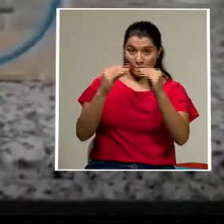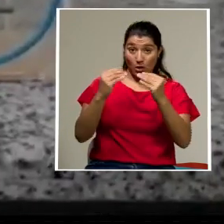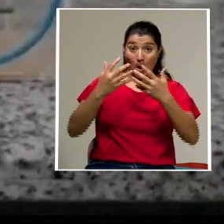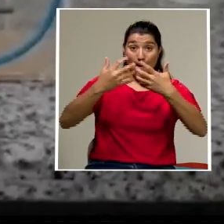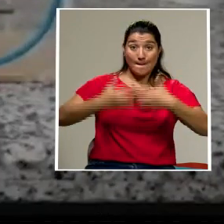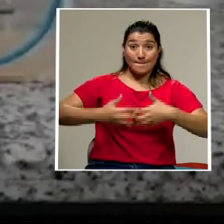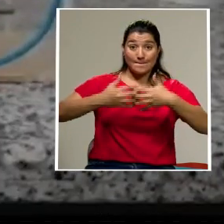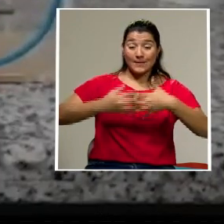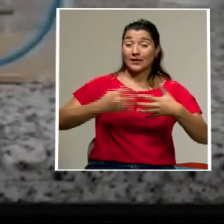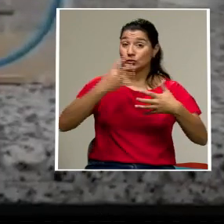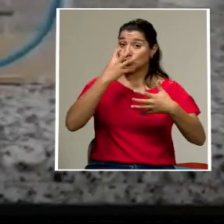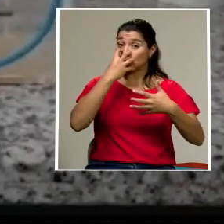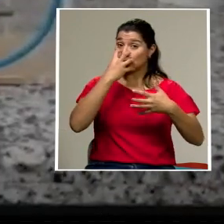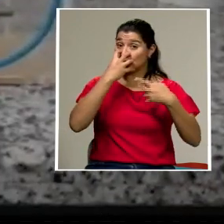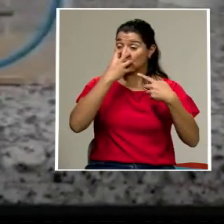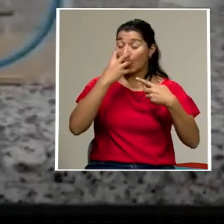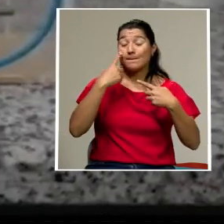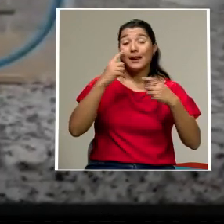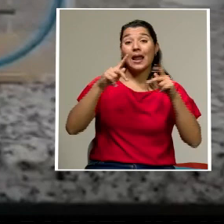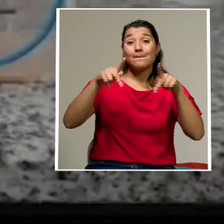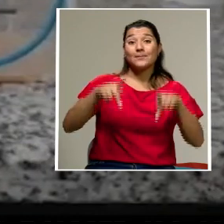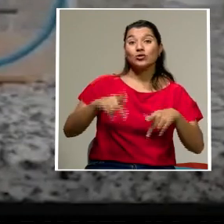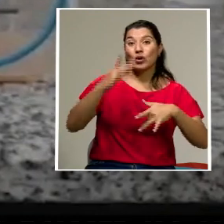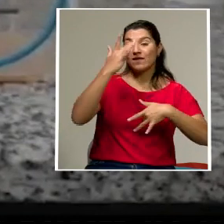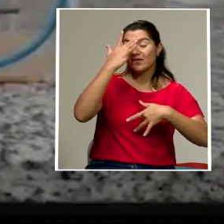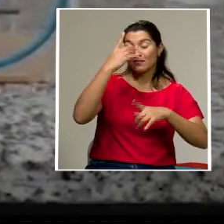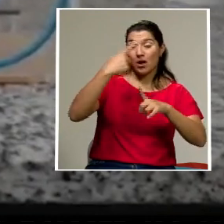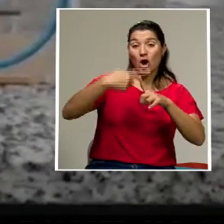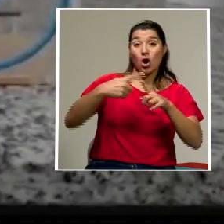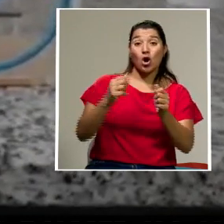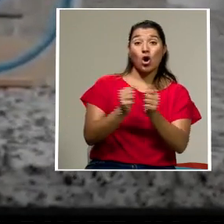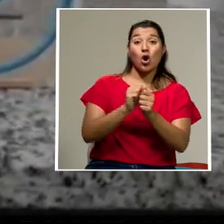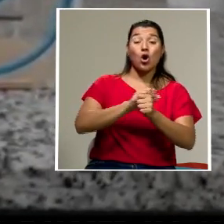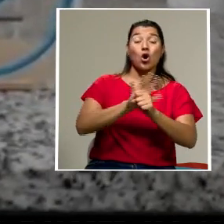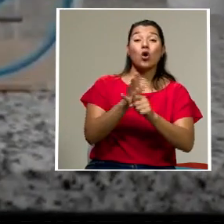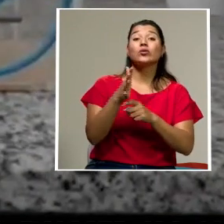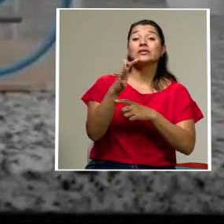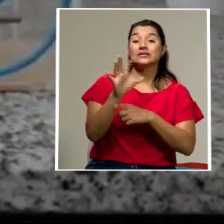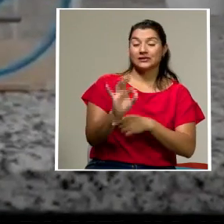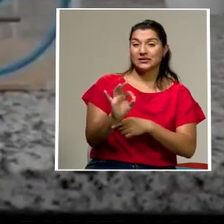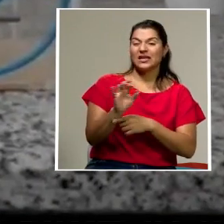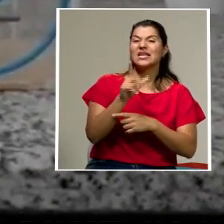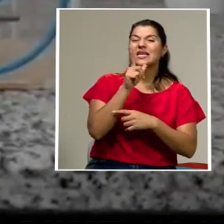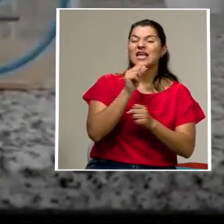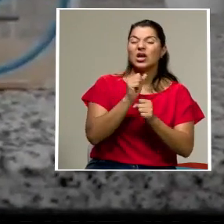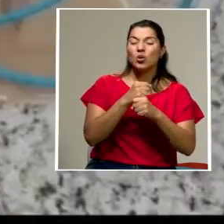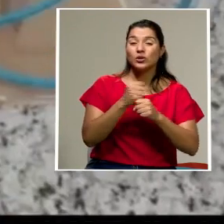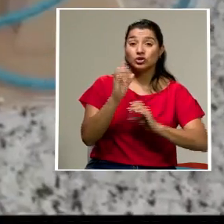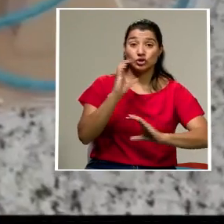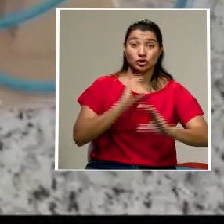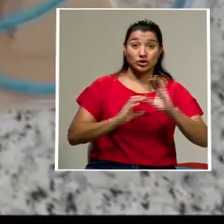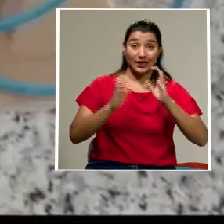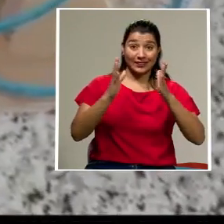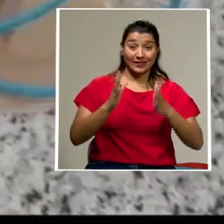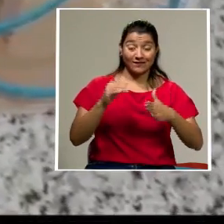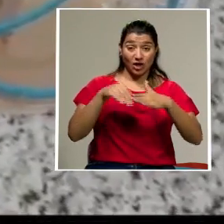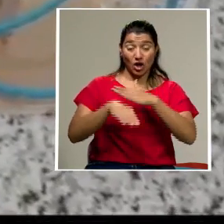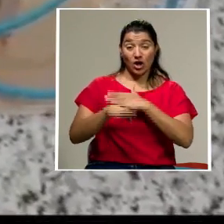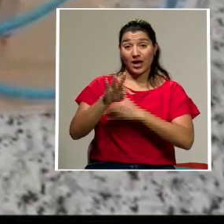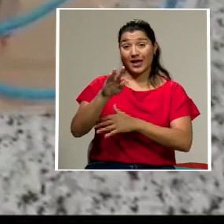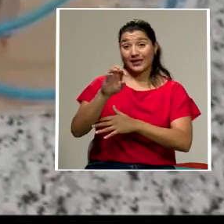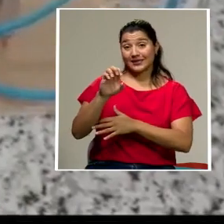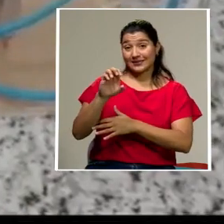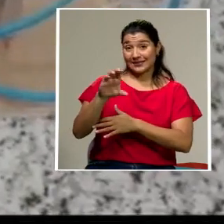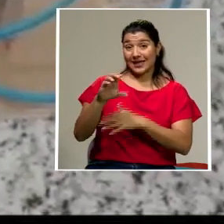respiradores asistidos para personas positivas con COVID-19, desarrollados por científicos del Tecnológico de Costa Rica, ya